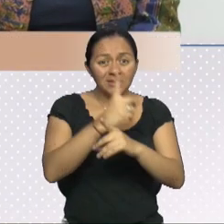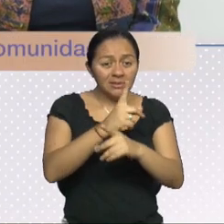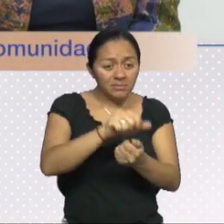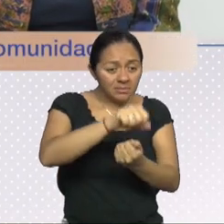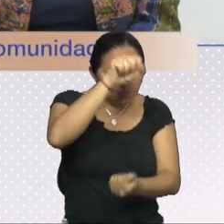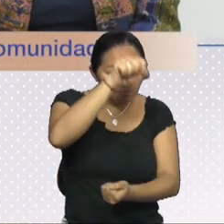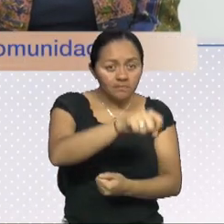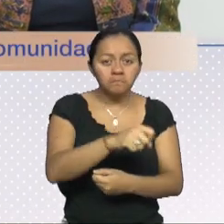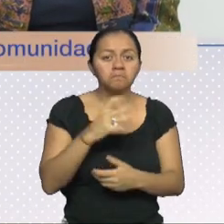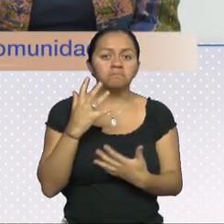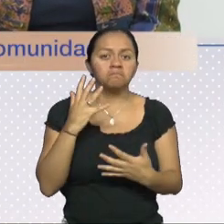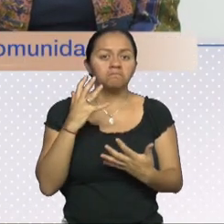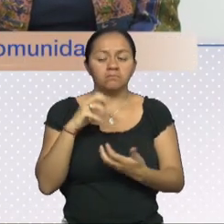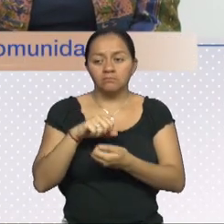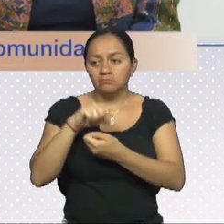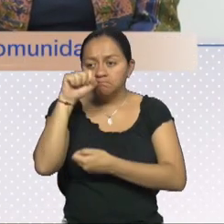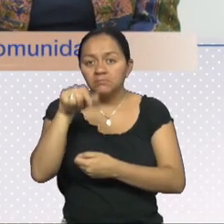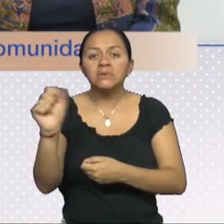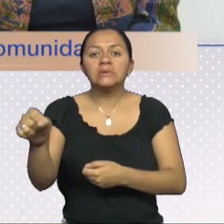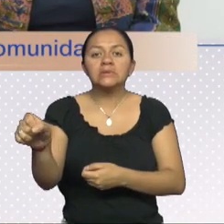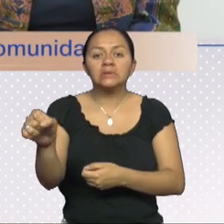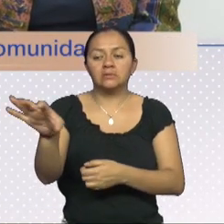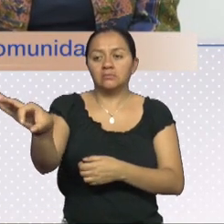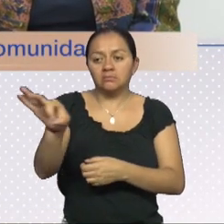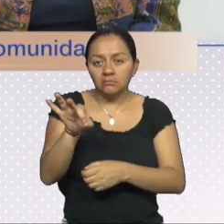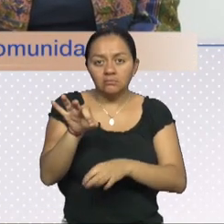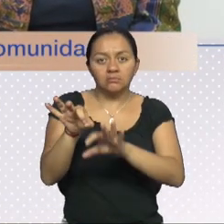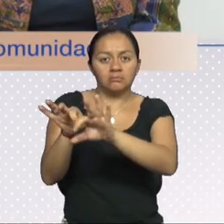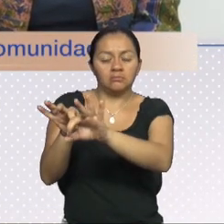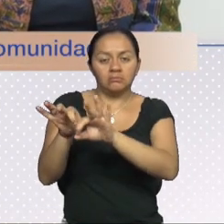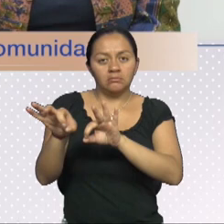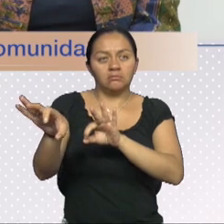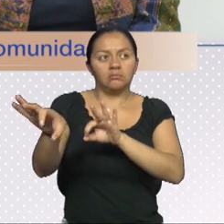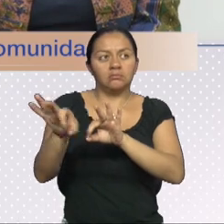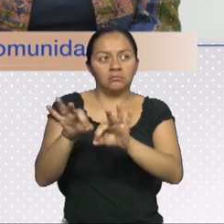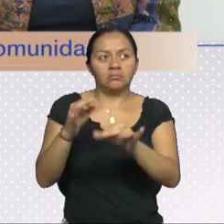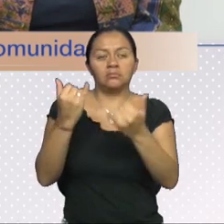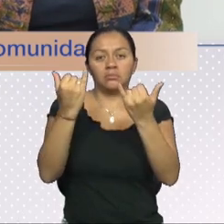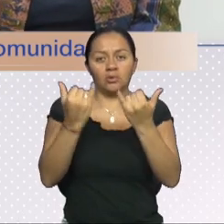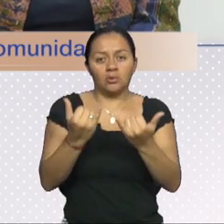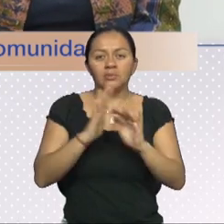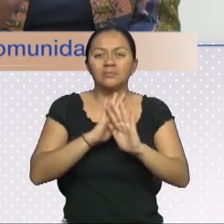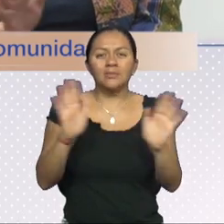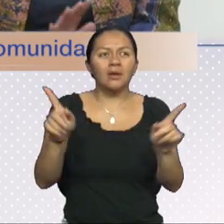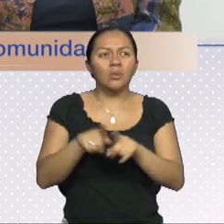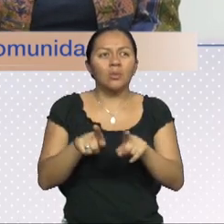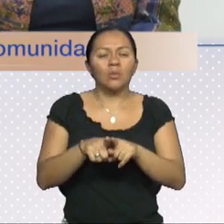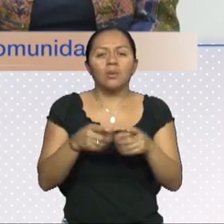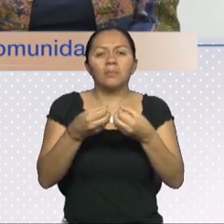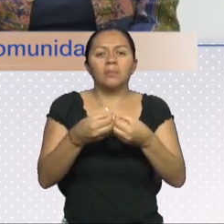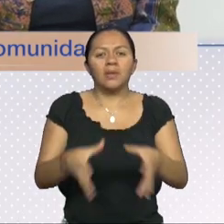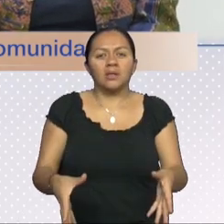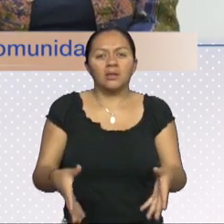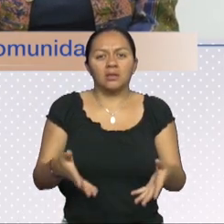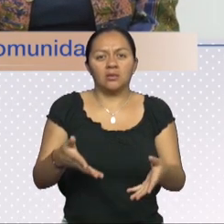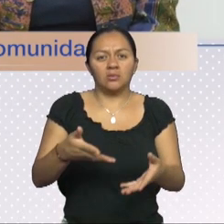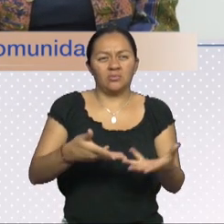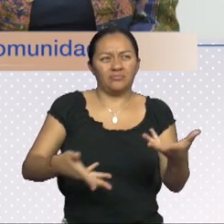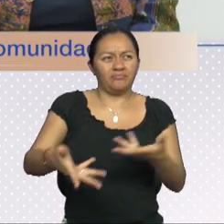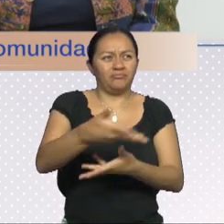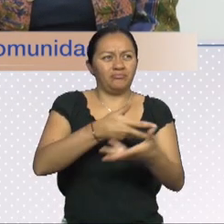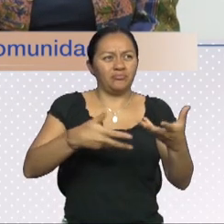discapacidad. Esos conceptos se han bastante perdido, no tal vez todos completamente, pero